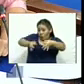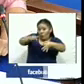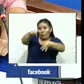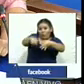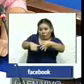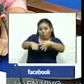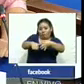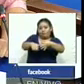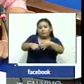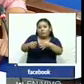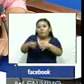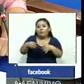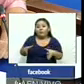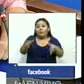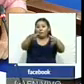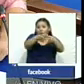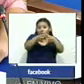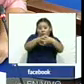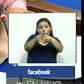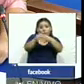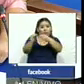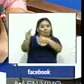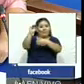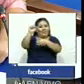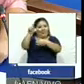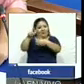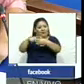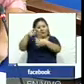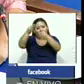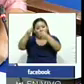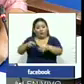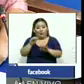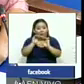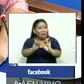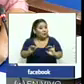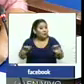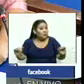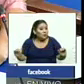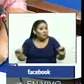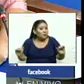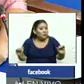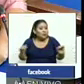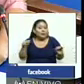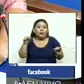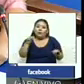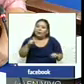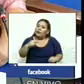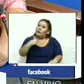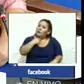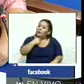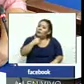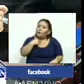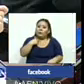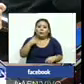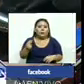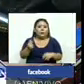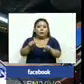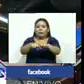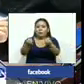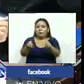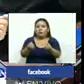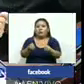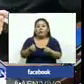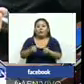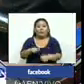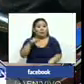tomó por parte de la Cámara, pues ha quedado claro de que nuestros niños se encuentran en una situación vulnerable. Es